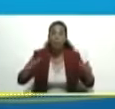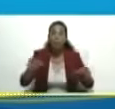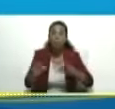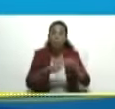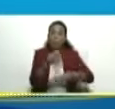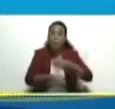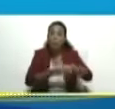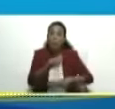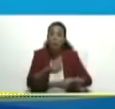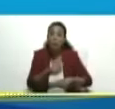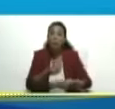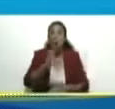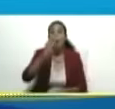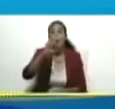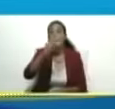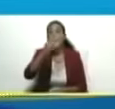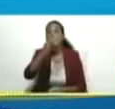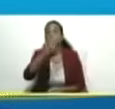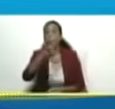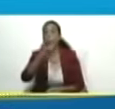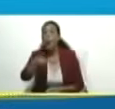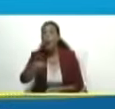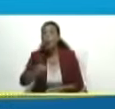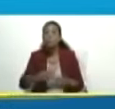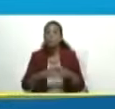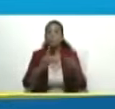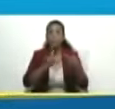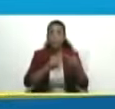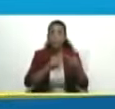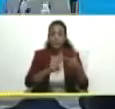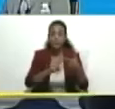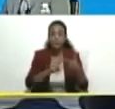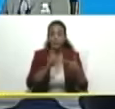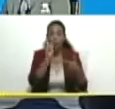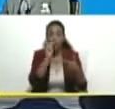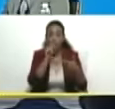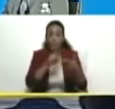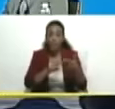ejecutivo, Guy Alberto Bernáez Hernández,